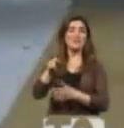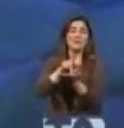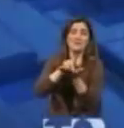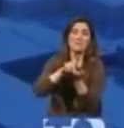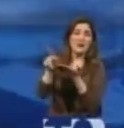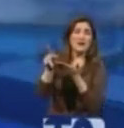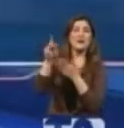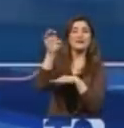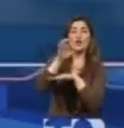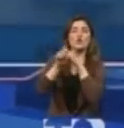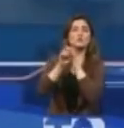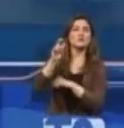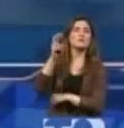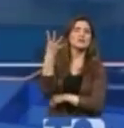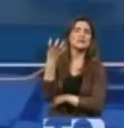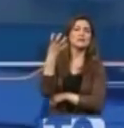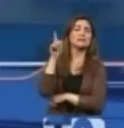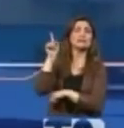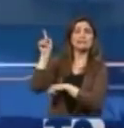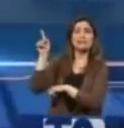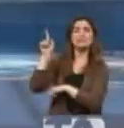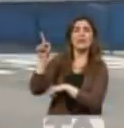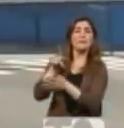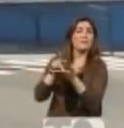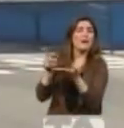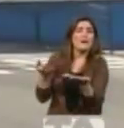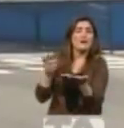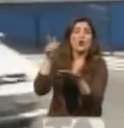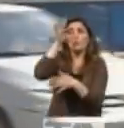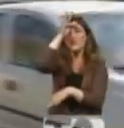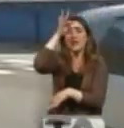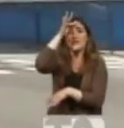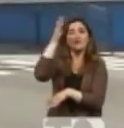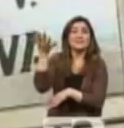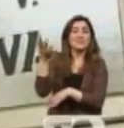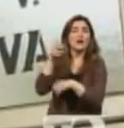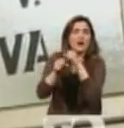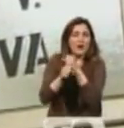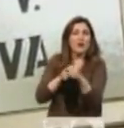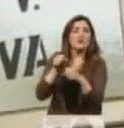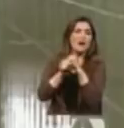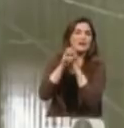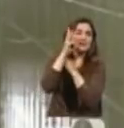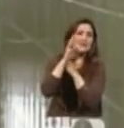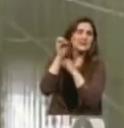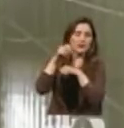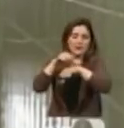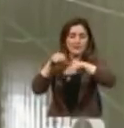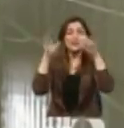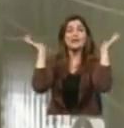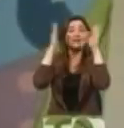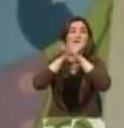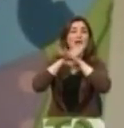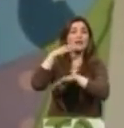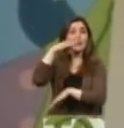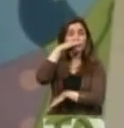de 2014 mantiene y que ya asciende a 9 millones de dólares. El hospital León Becerra, donde cada año se hacían más de 600 cirugías gratuitas a